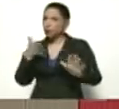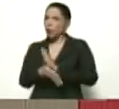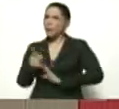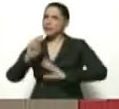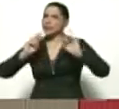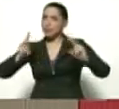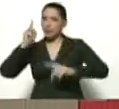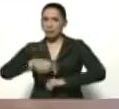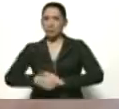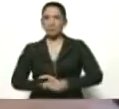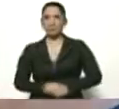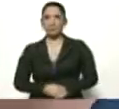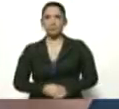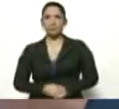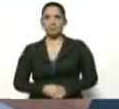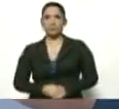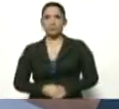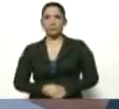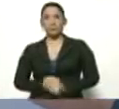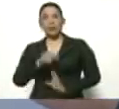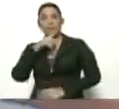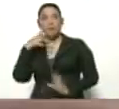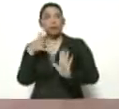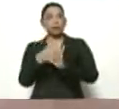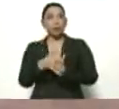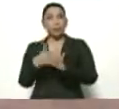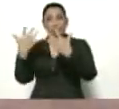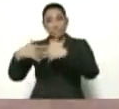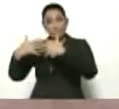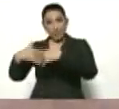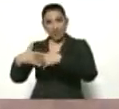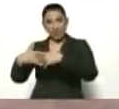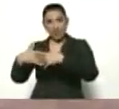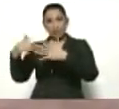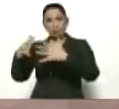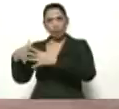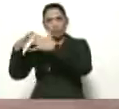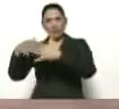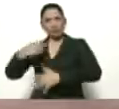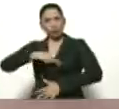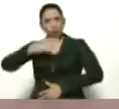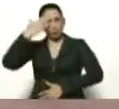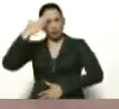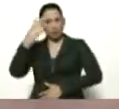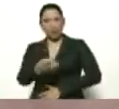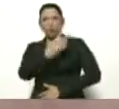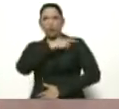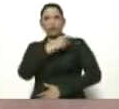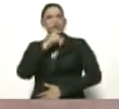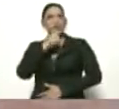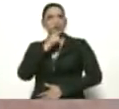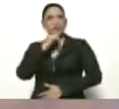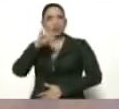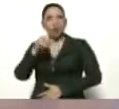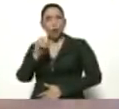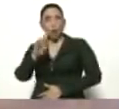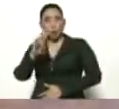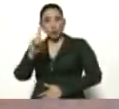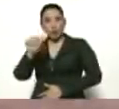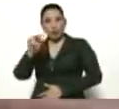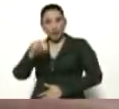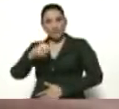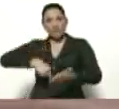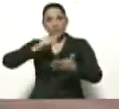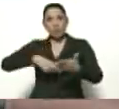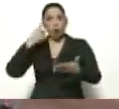eso también hablamos de empresas silver corp y ya sabemos que el dueño de la empresa silver corp jordan woodrow firmó